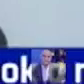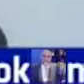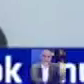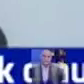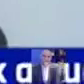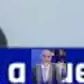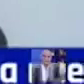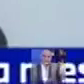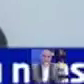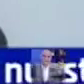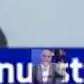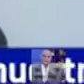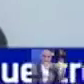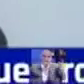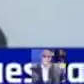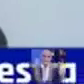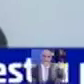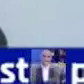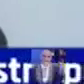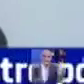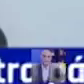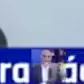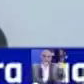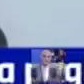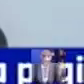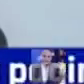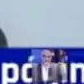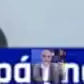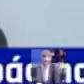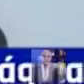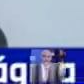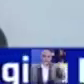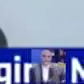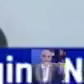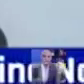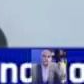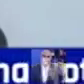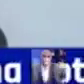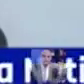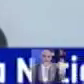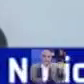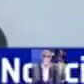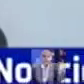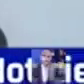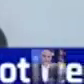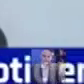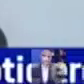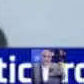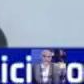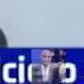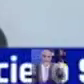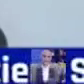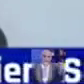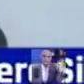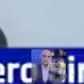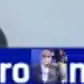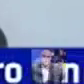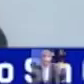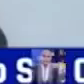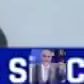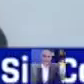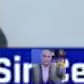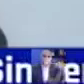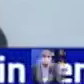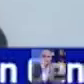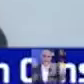Obrador, porque lo ha exhibido desde la tribuna mañanera y no atina cómo responder, y está urdiendo